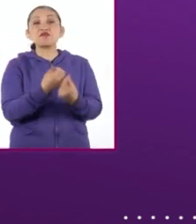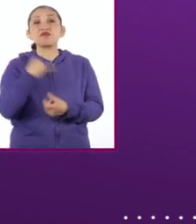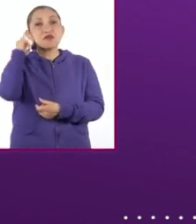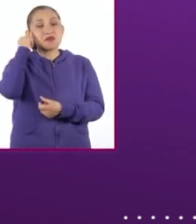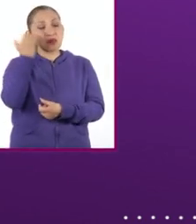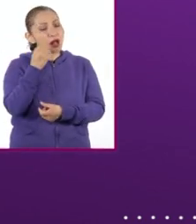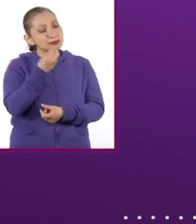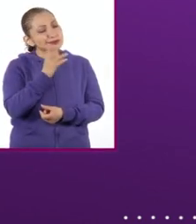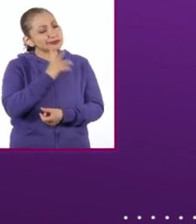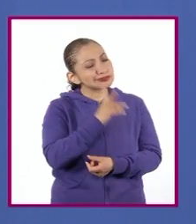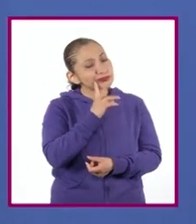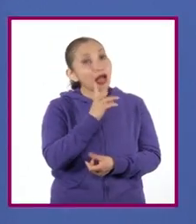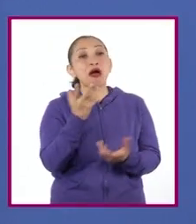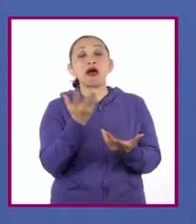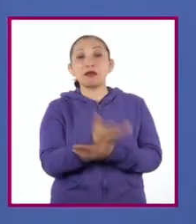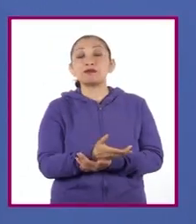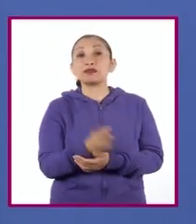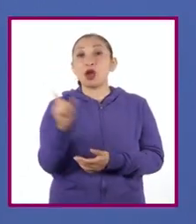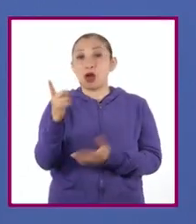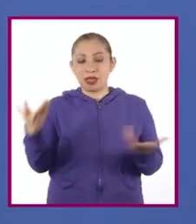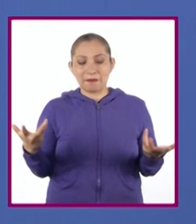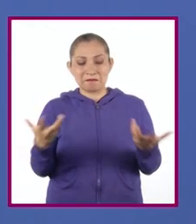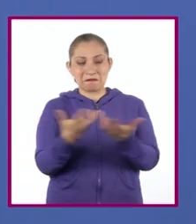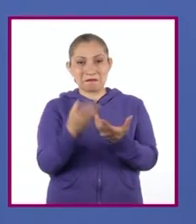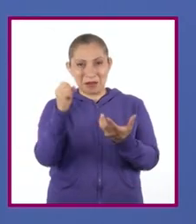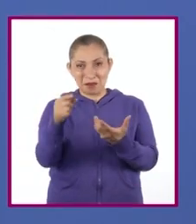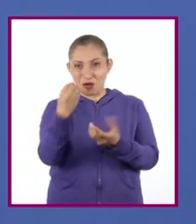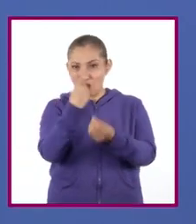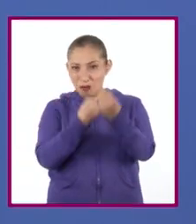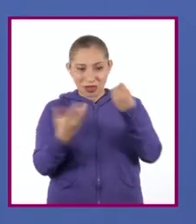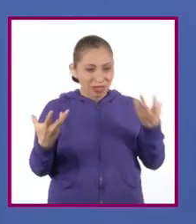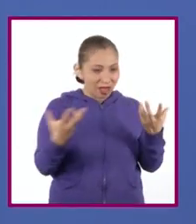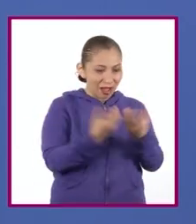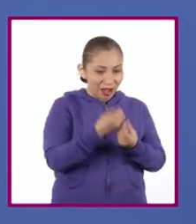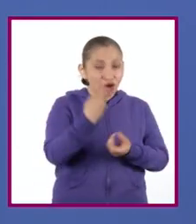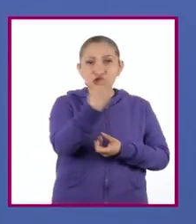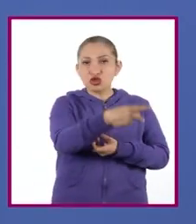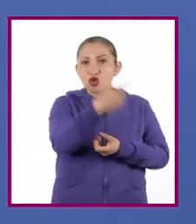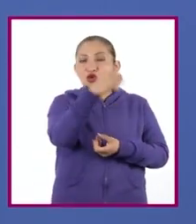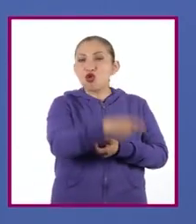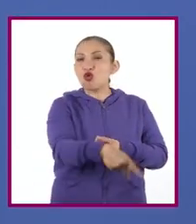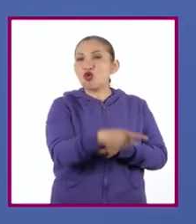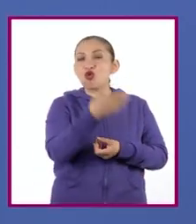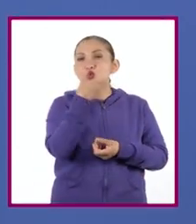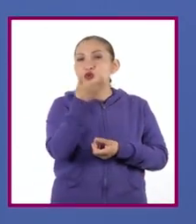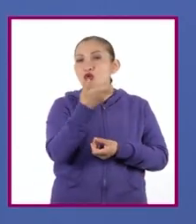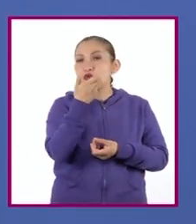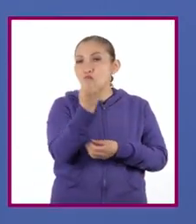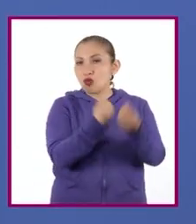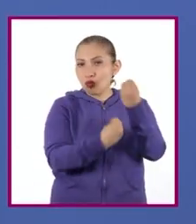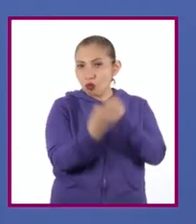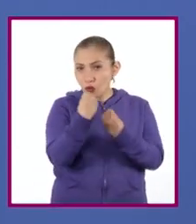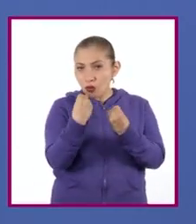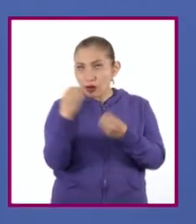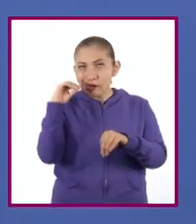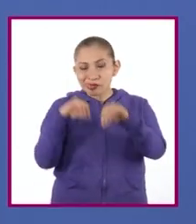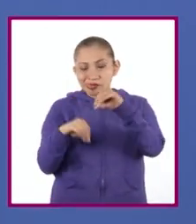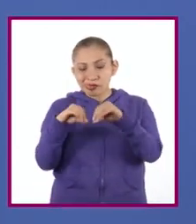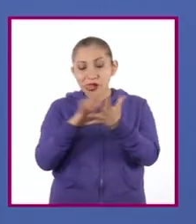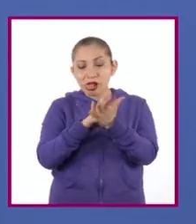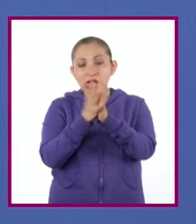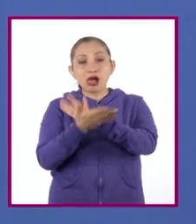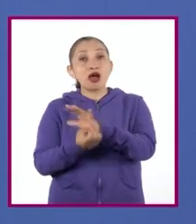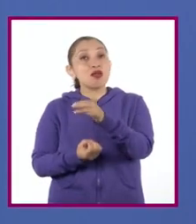indígenas. Al mezclar estos elementos con sus propias costumbres gastronómicas, se